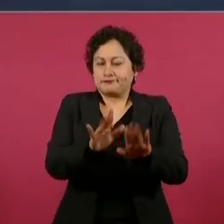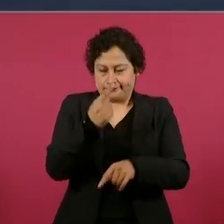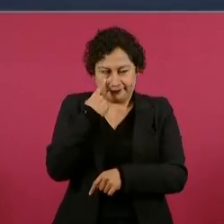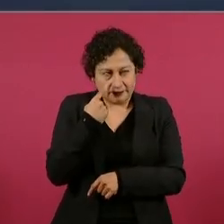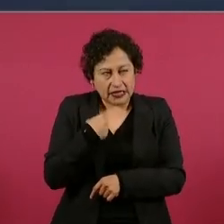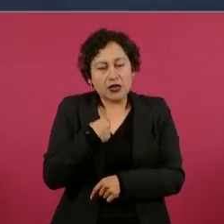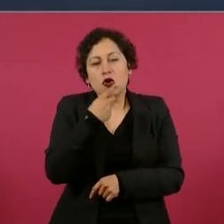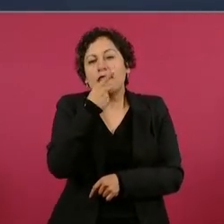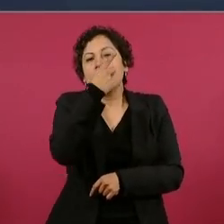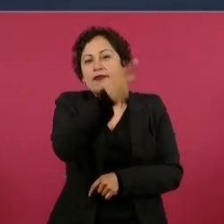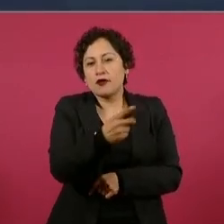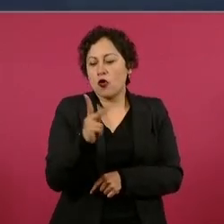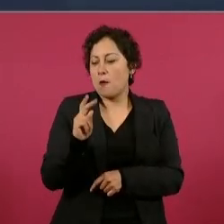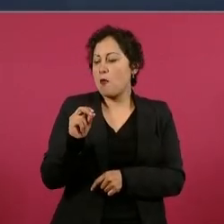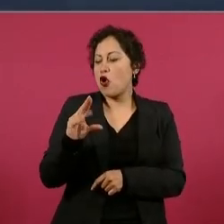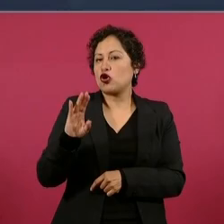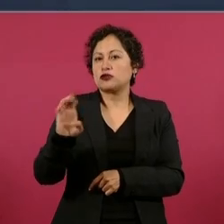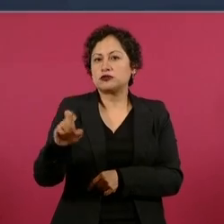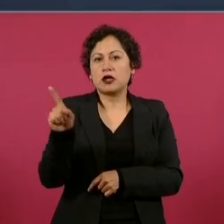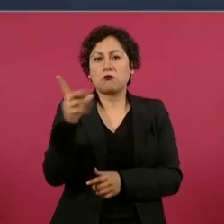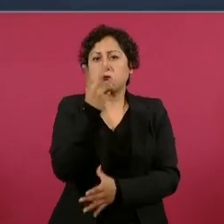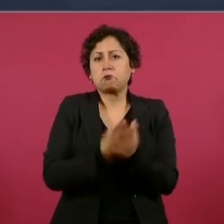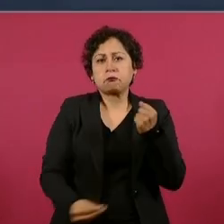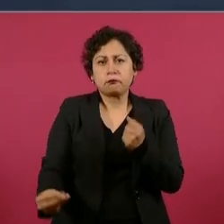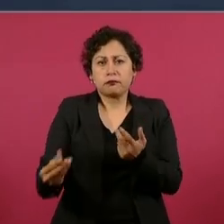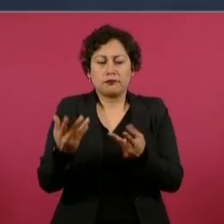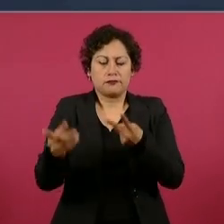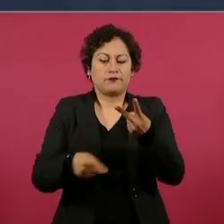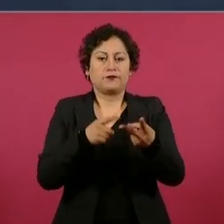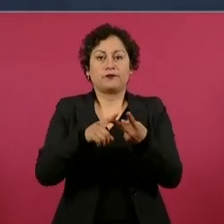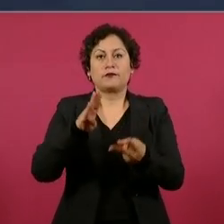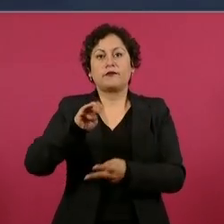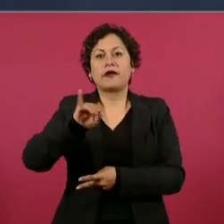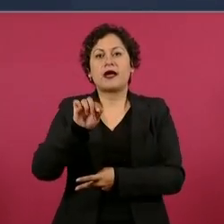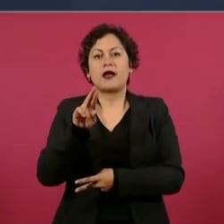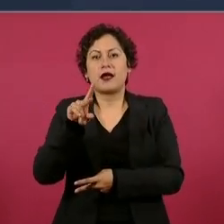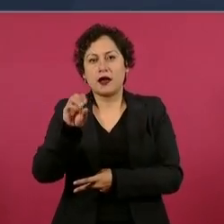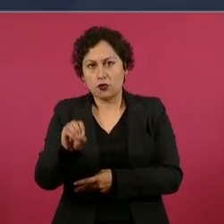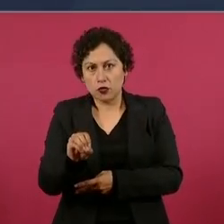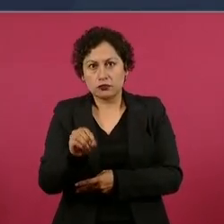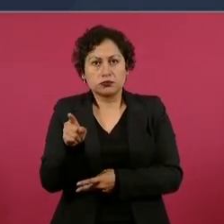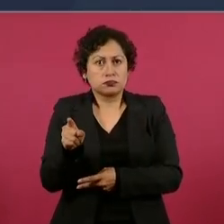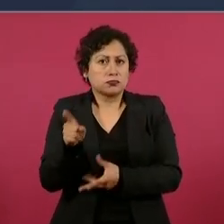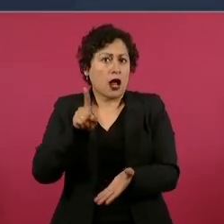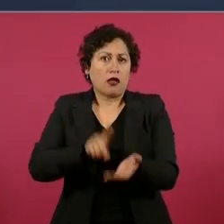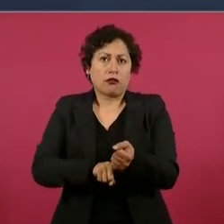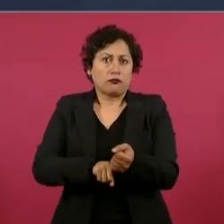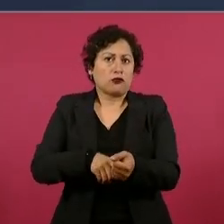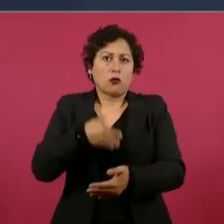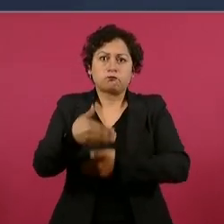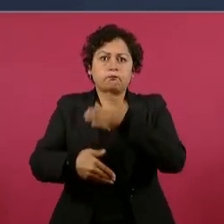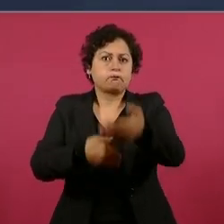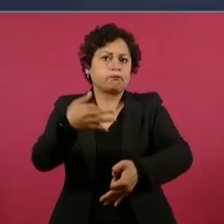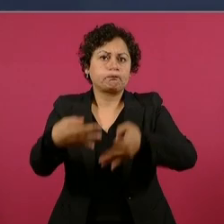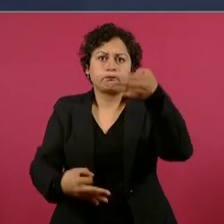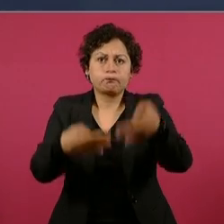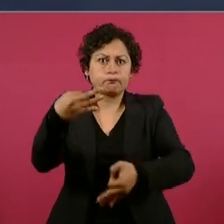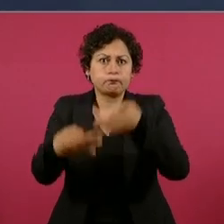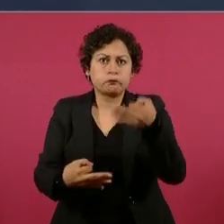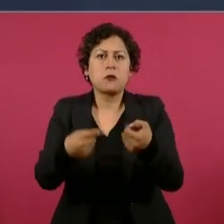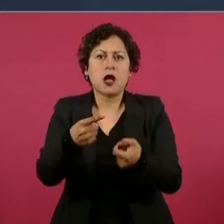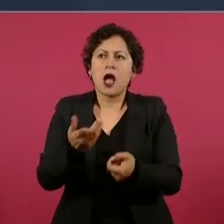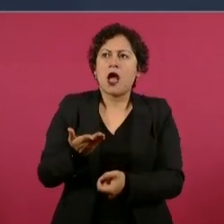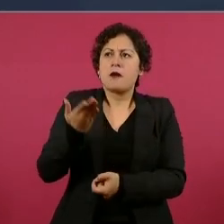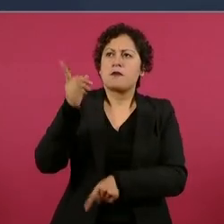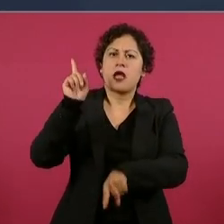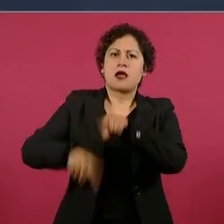siguiente. En el caso de Ponce, está prófugo. En el caso de Bejarano, hay un procedimiento legal. Se está pidiendo un desafuero. Sí,